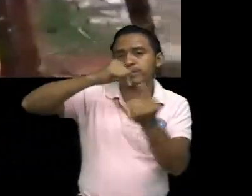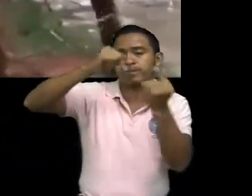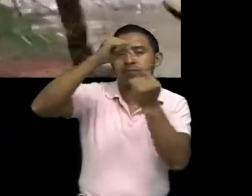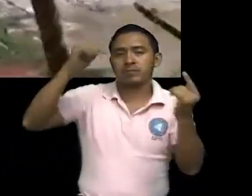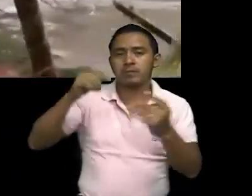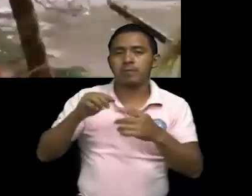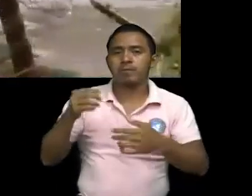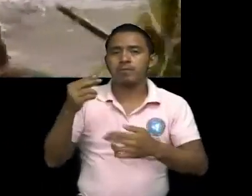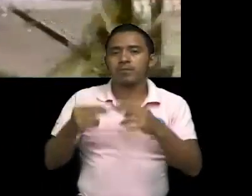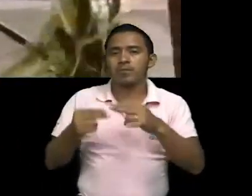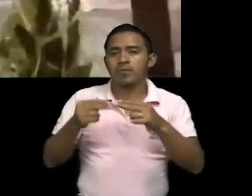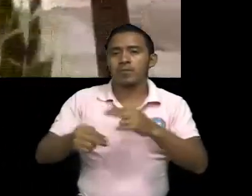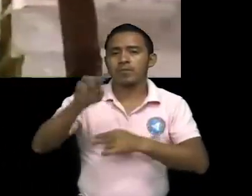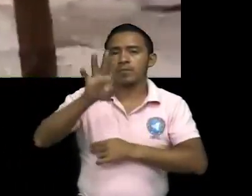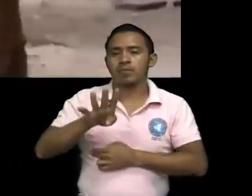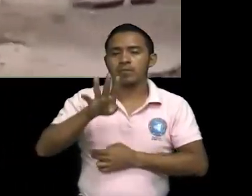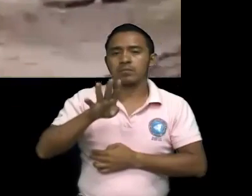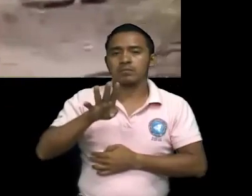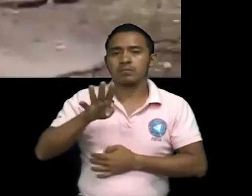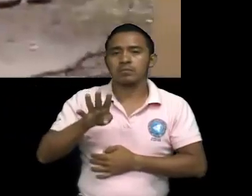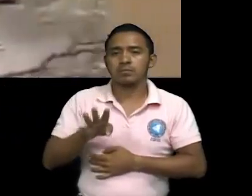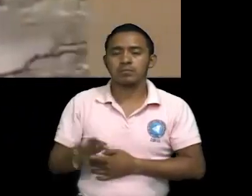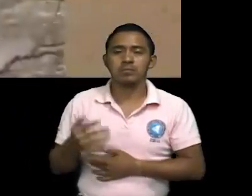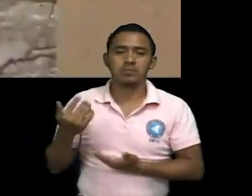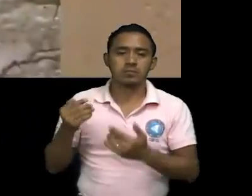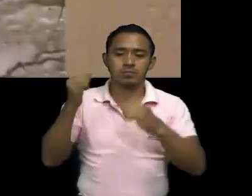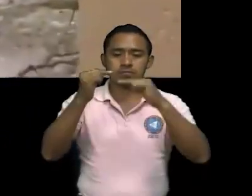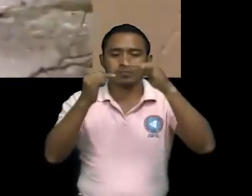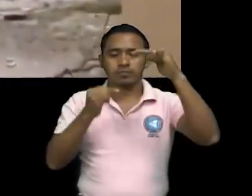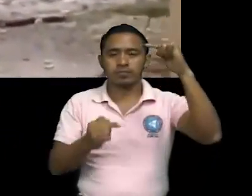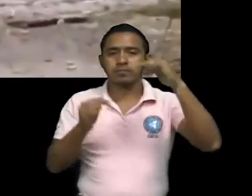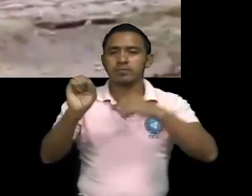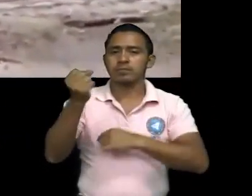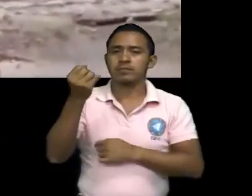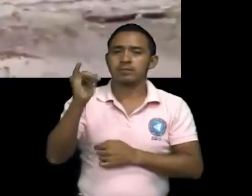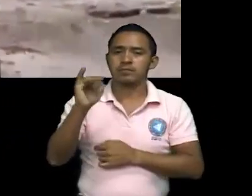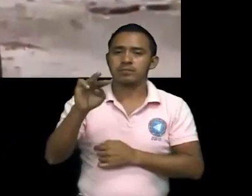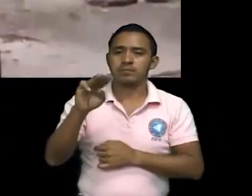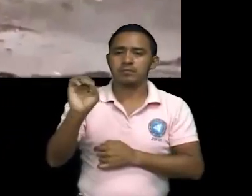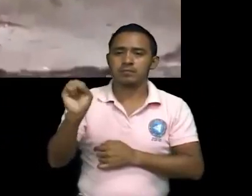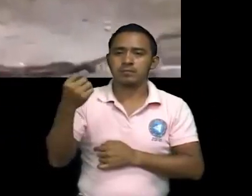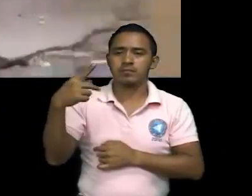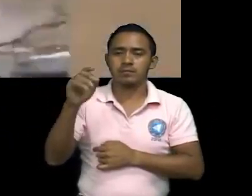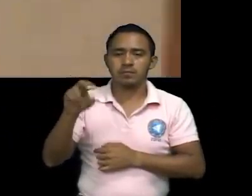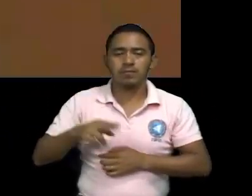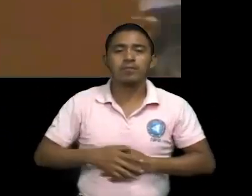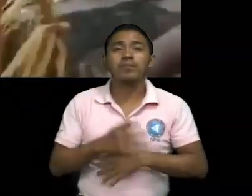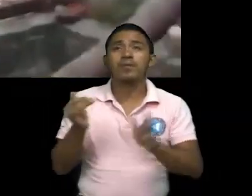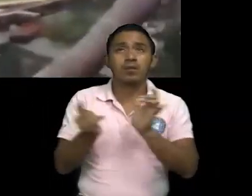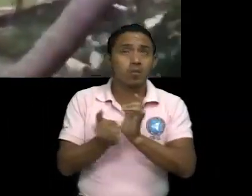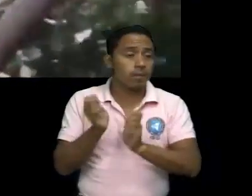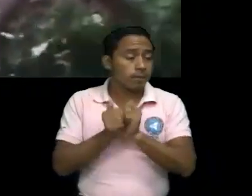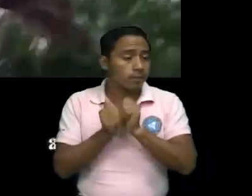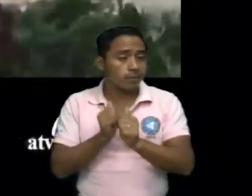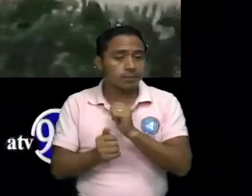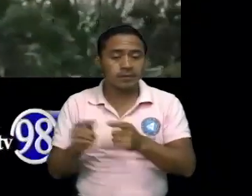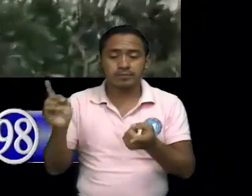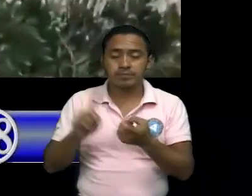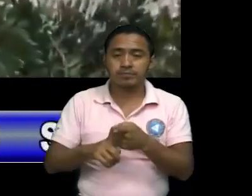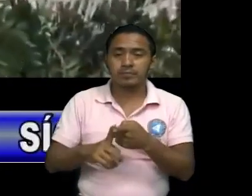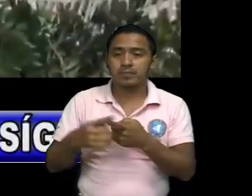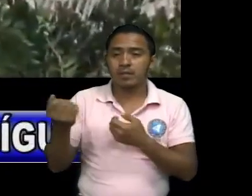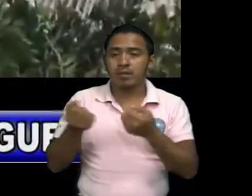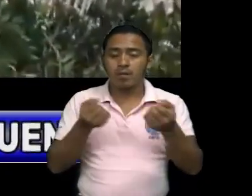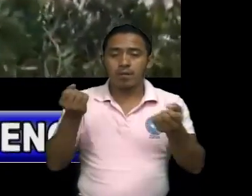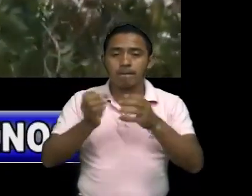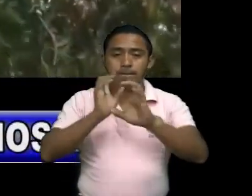de categoría 4 en la escala de Saffir-Simpson. También quedan afectados el servicio de transporte,